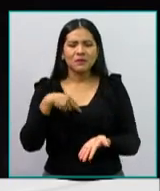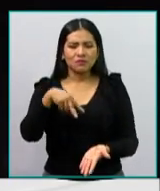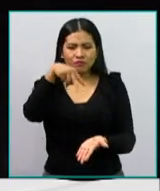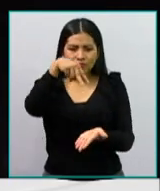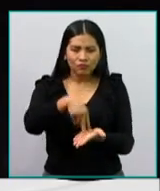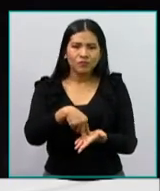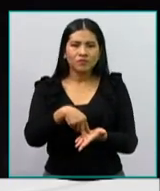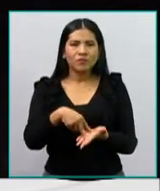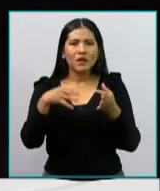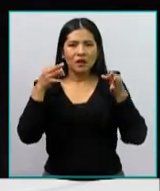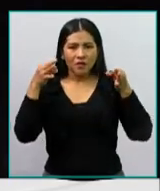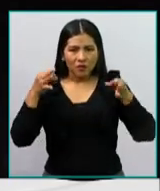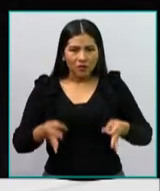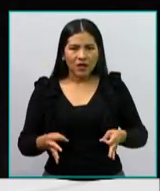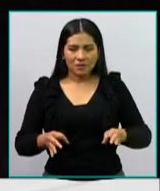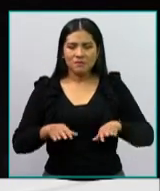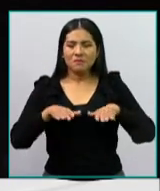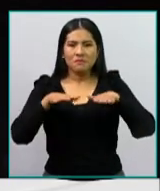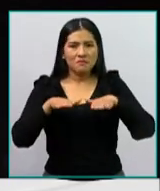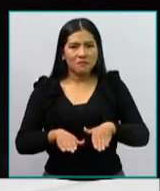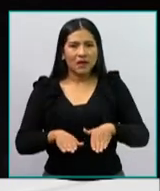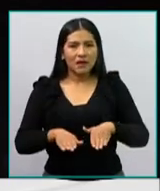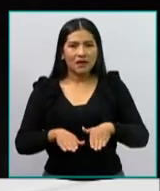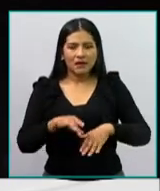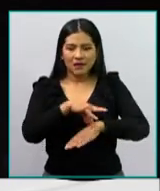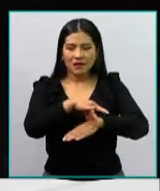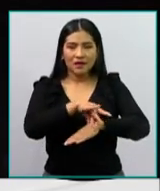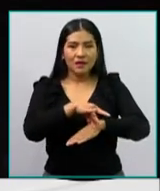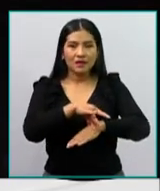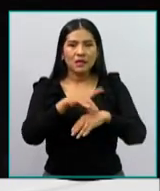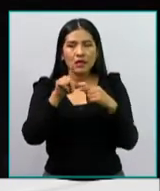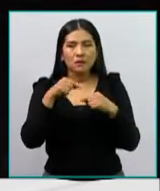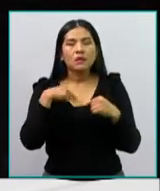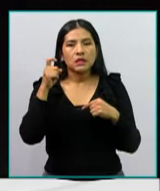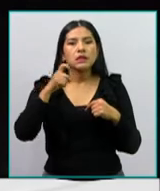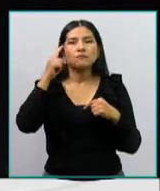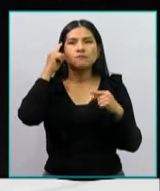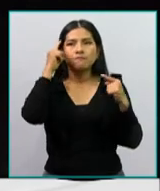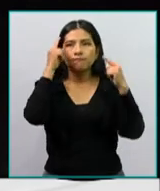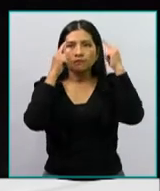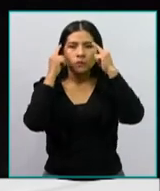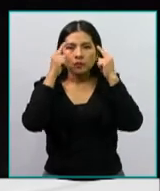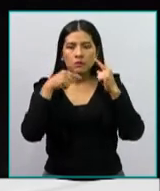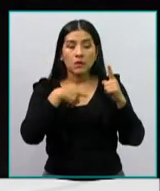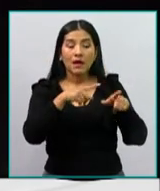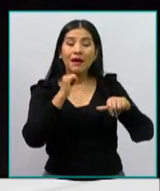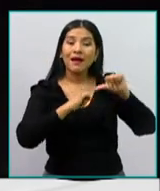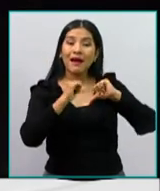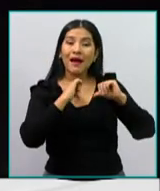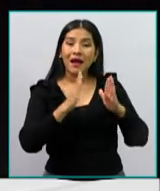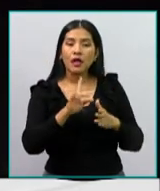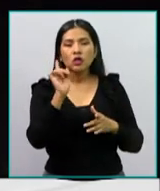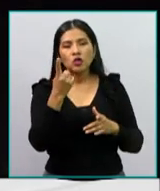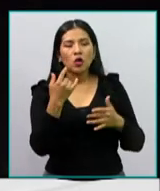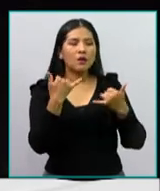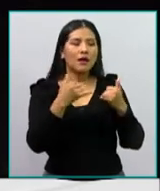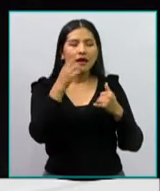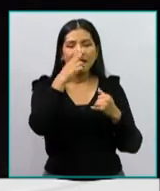tierra, pongo los pies bien puestos sobre la tierra y comienzo a pensar mi arte de manera